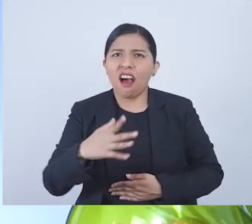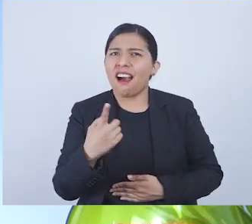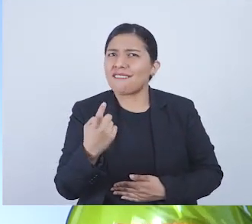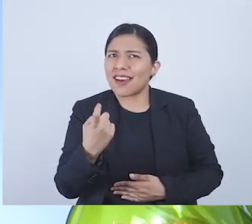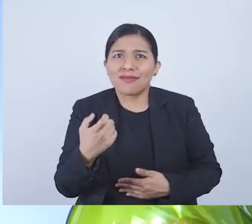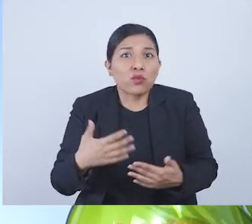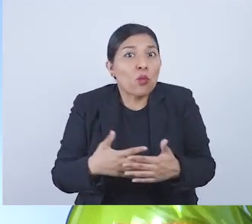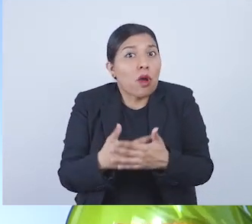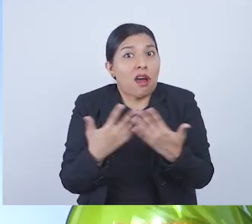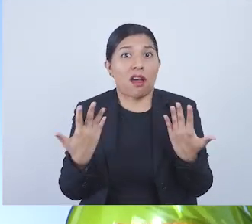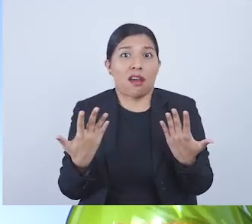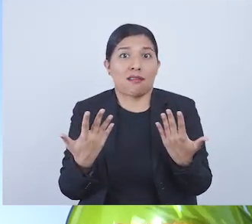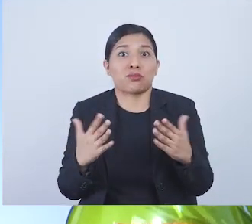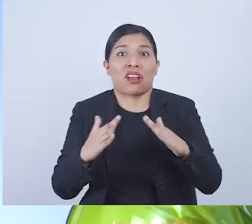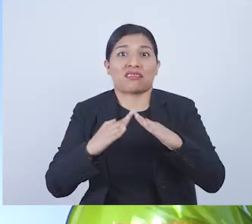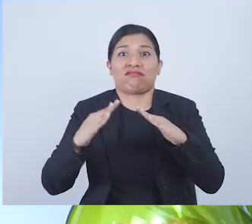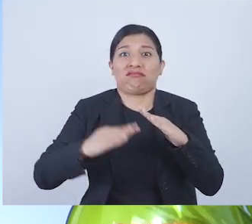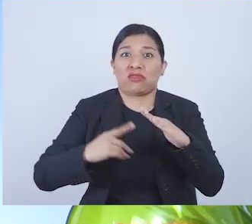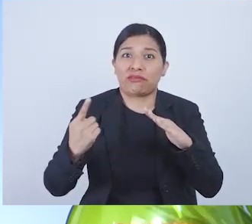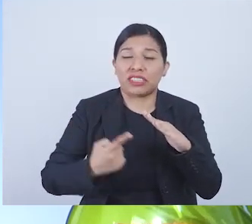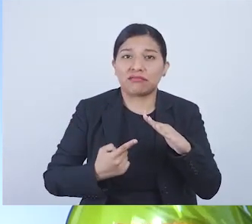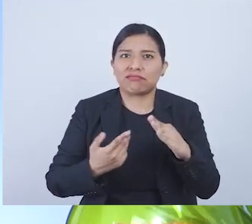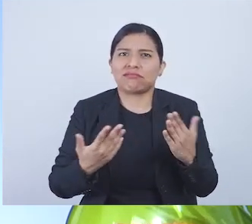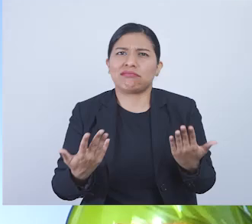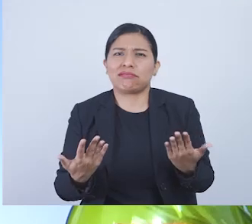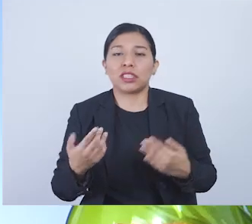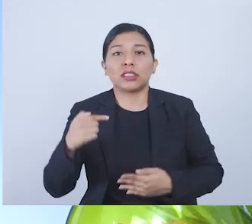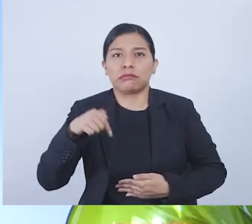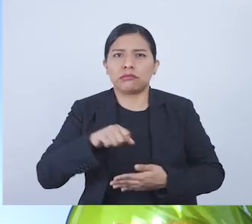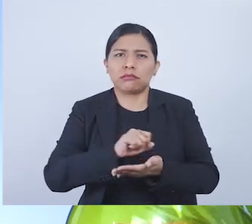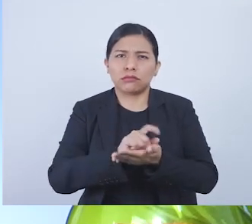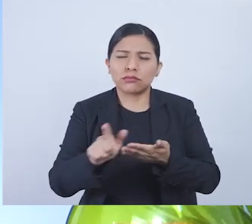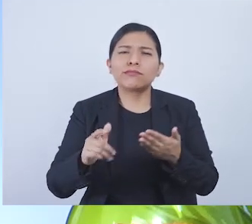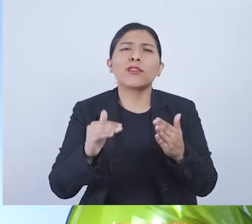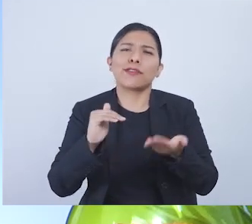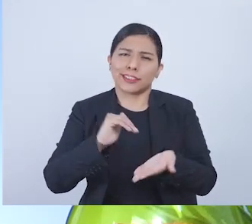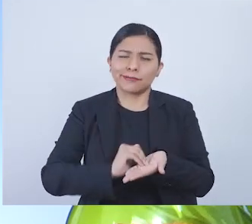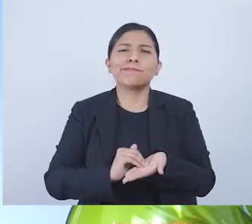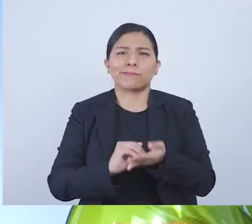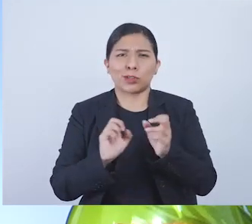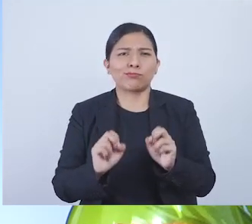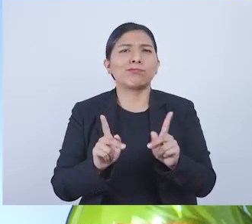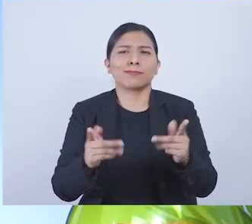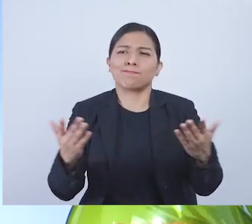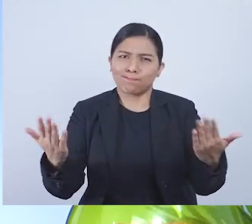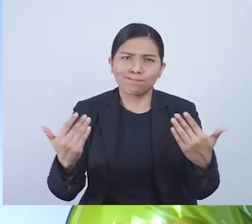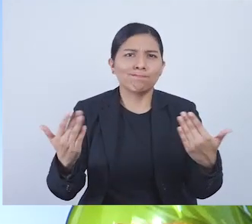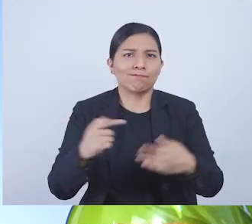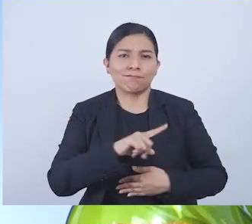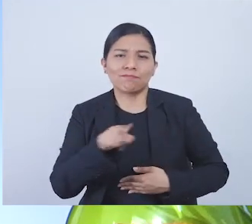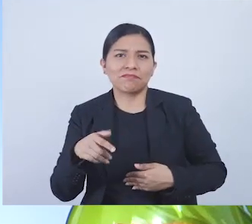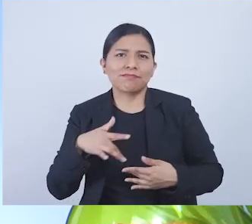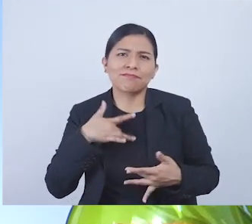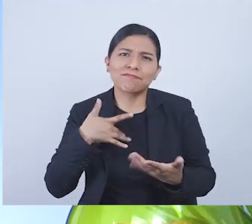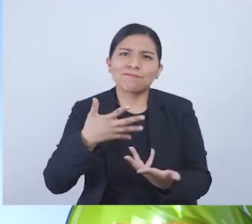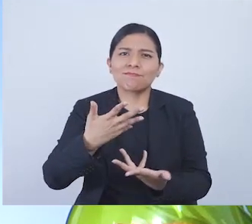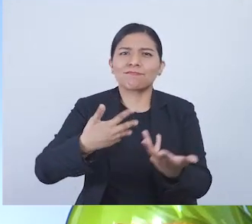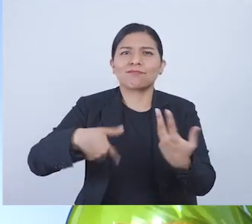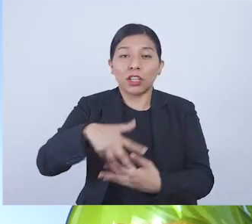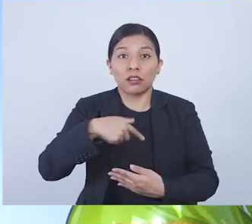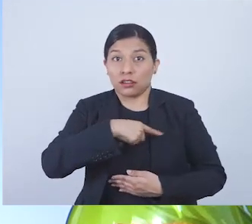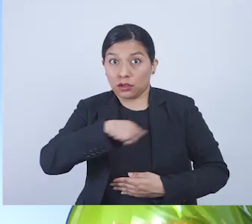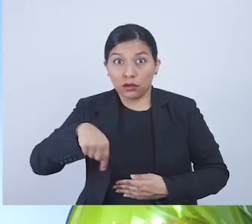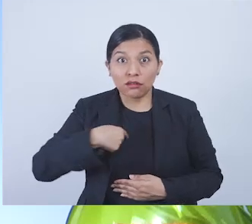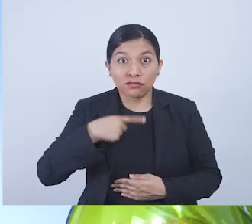escuela ahora permite que este encuentro vuelva a generarse. Sin duda, qué gran labor nos esperan con